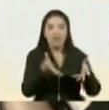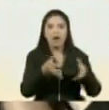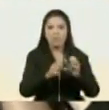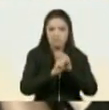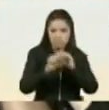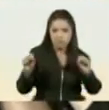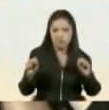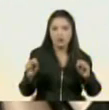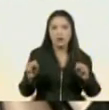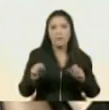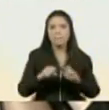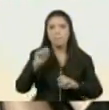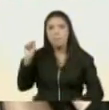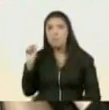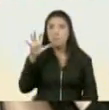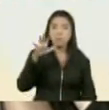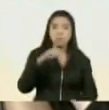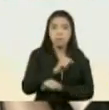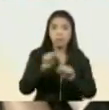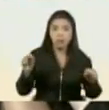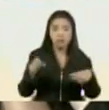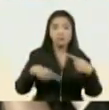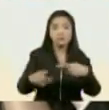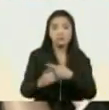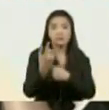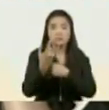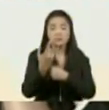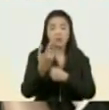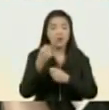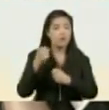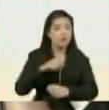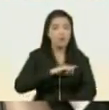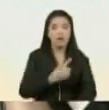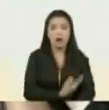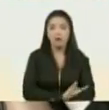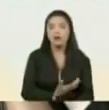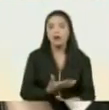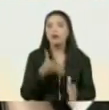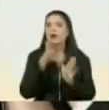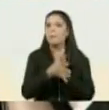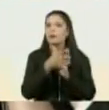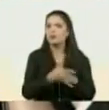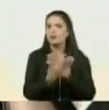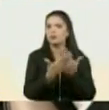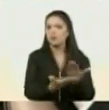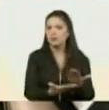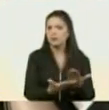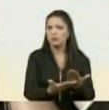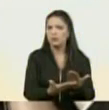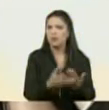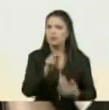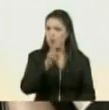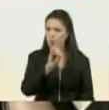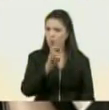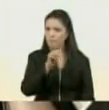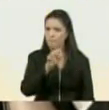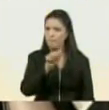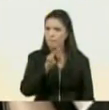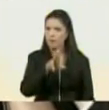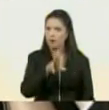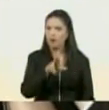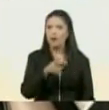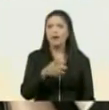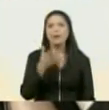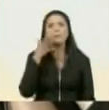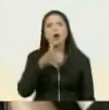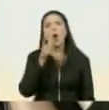esos explosivos en algún momento generaran accidentes fatales brutales como el que ocurrió con Neomar? ¿A quién le parece bien que Paula Ramírez haya